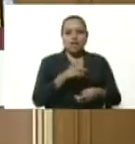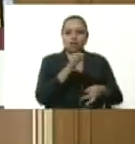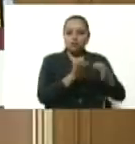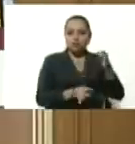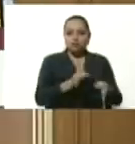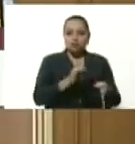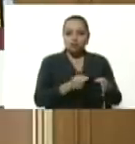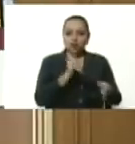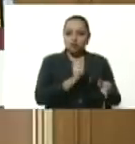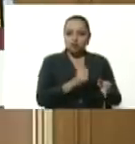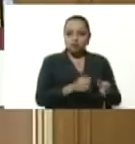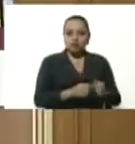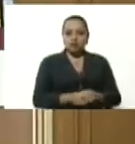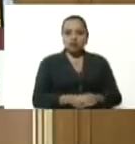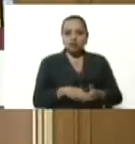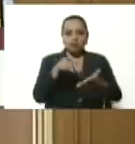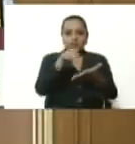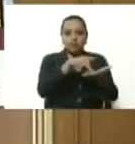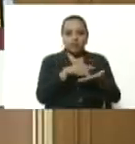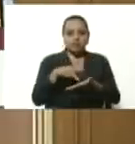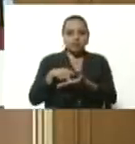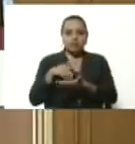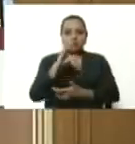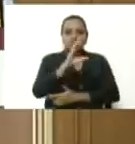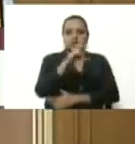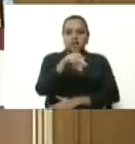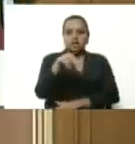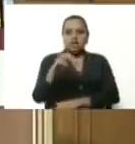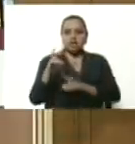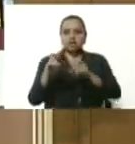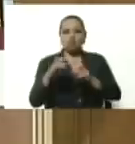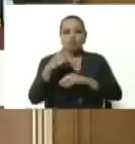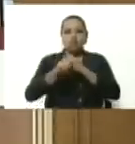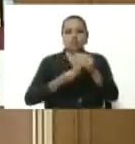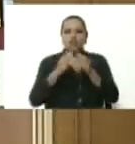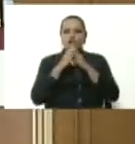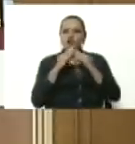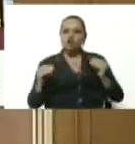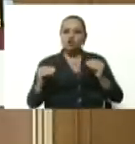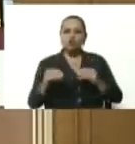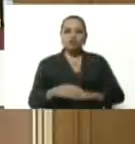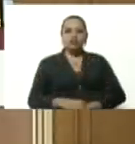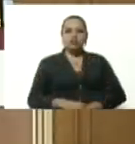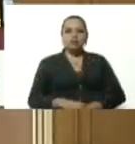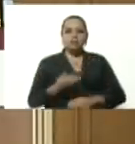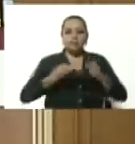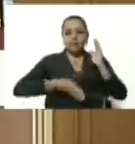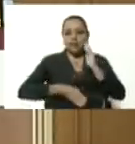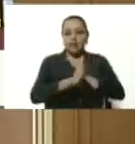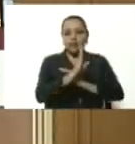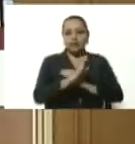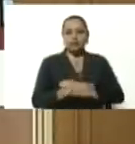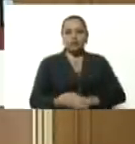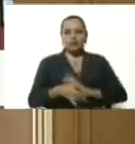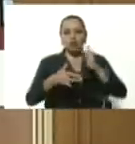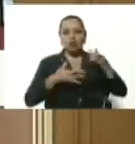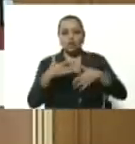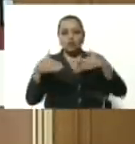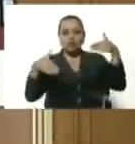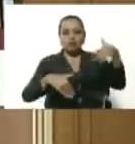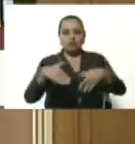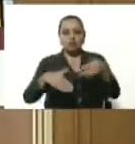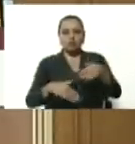designara a los integrantes del Consejo Nacional Electoral. Se crearon todas las condiciones para ir a una jornada